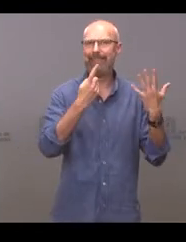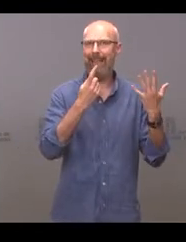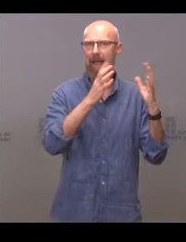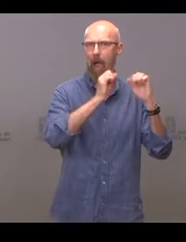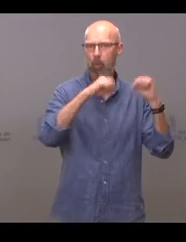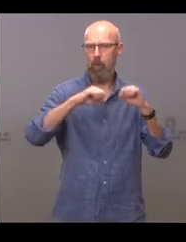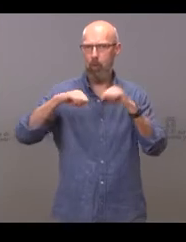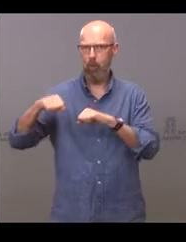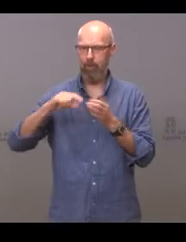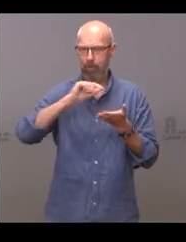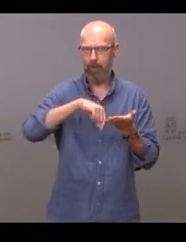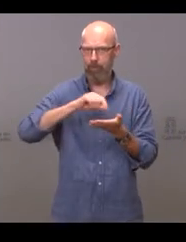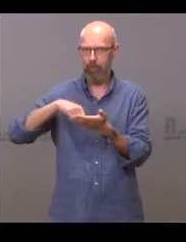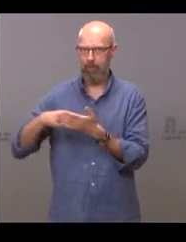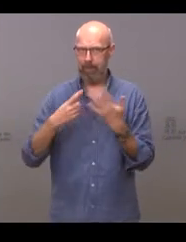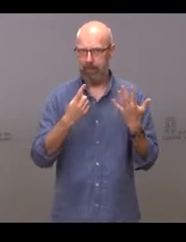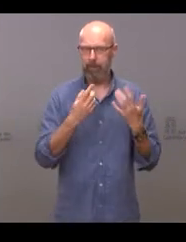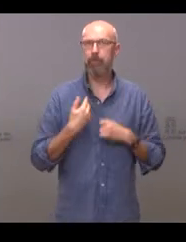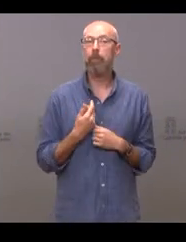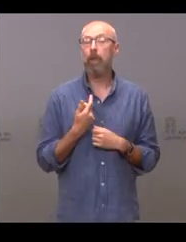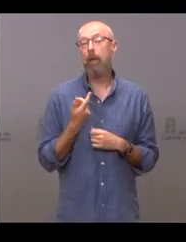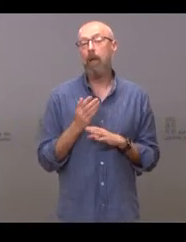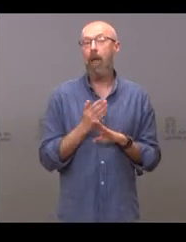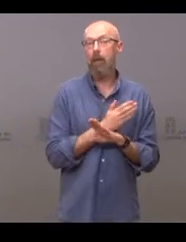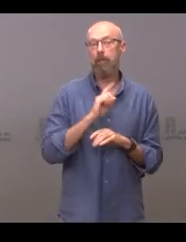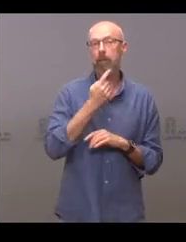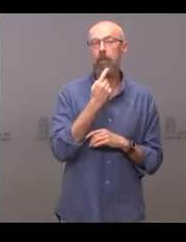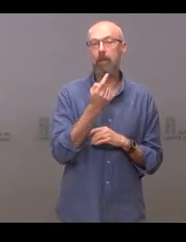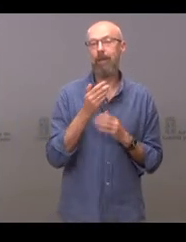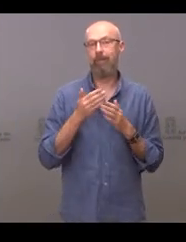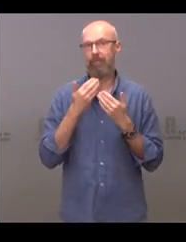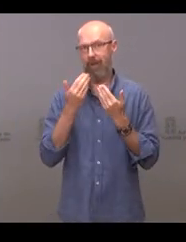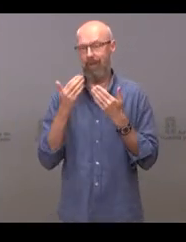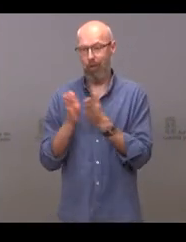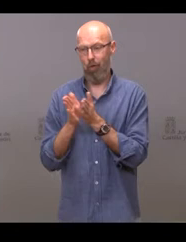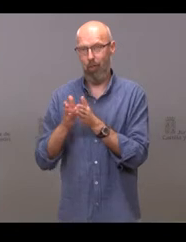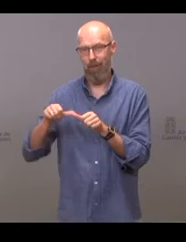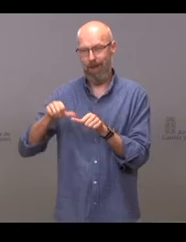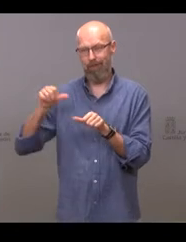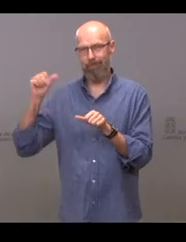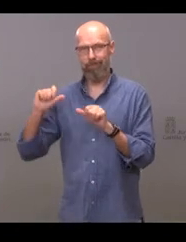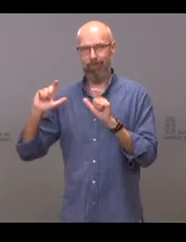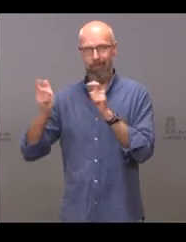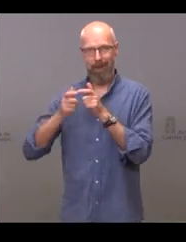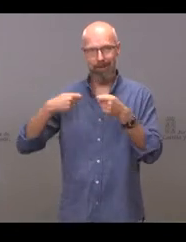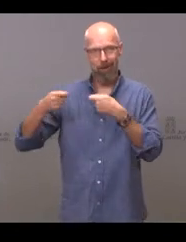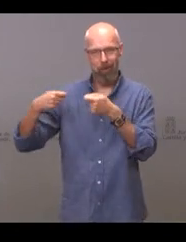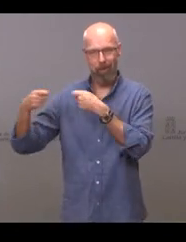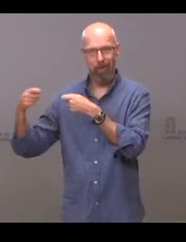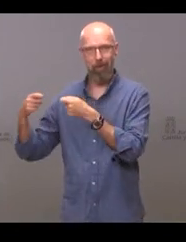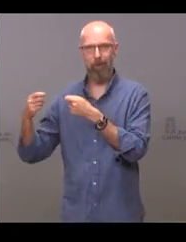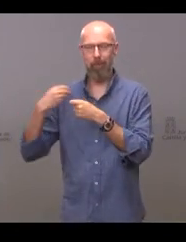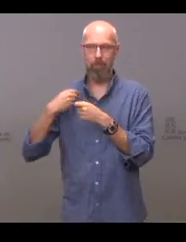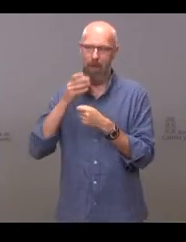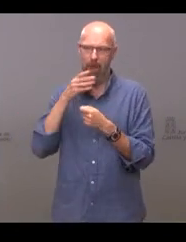y antes que nada las gracias a mis compañeros que han estado en las mesas de negociación aquí está presente y no irme hay otros